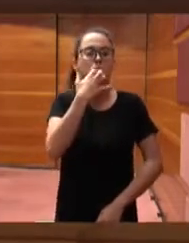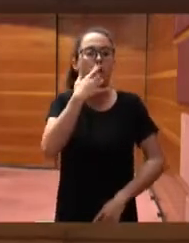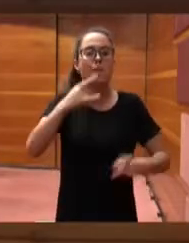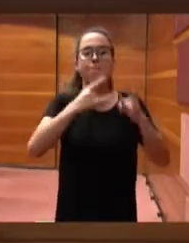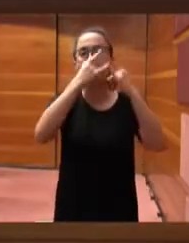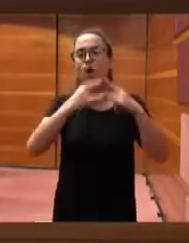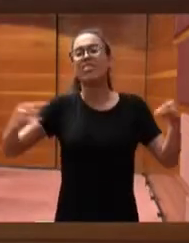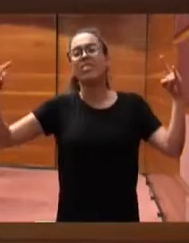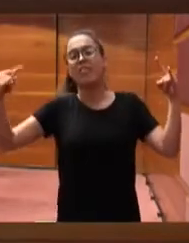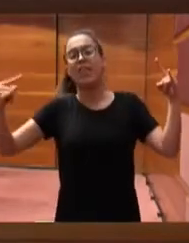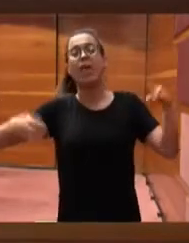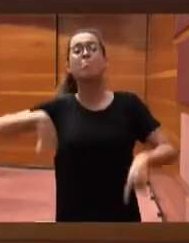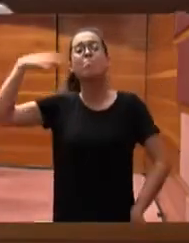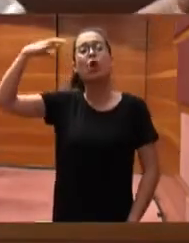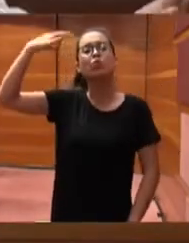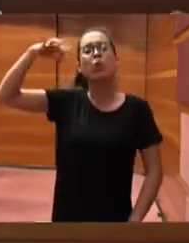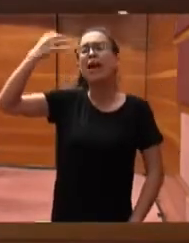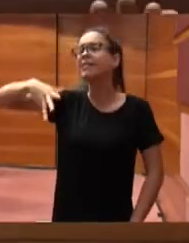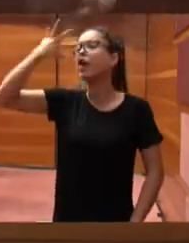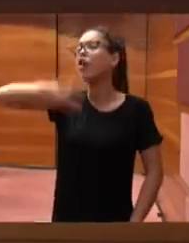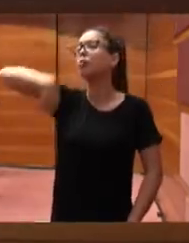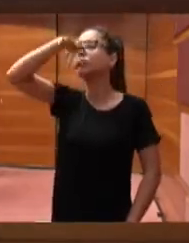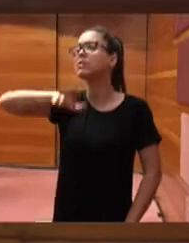colgante de Portugalete. ¿De qué color? Del que decida la gente.